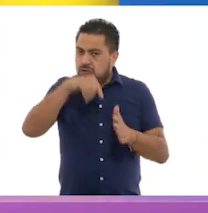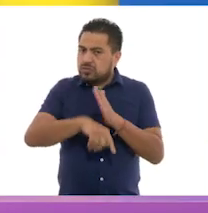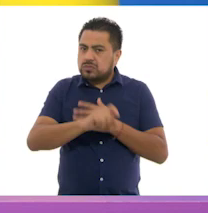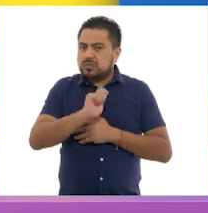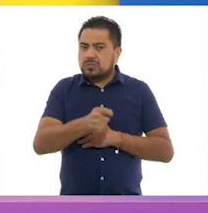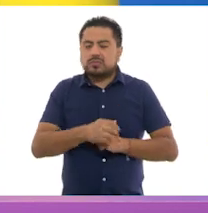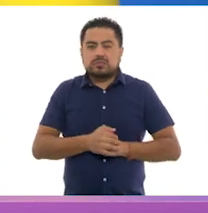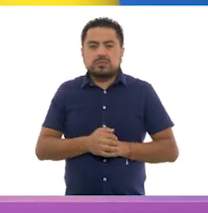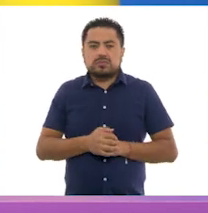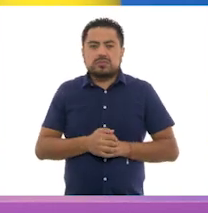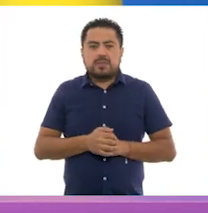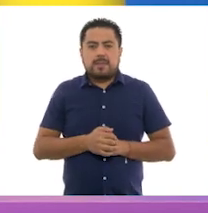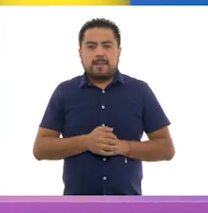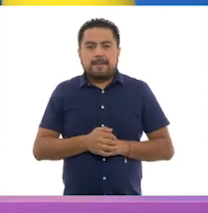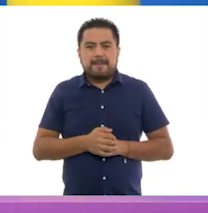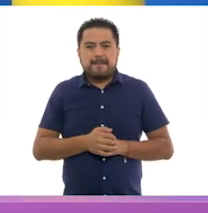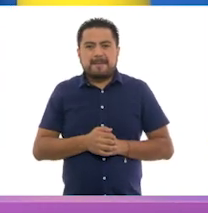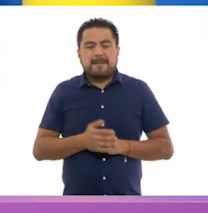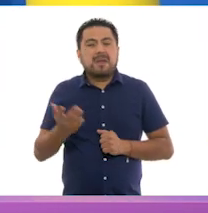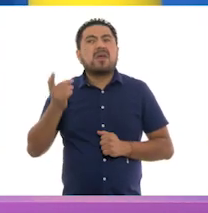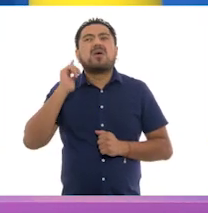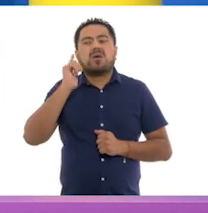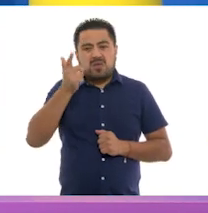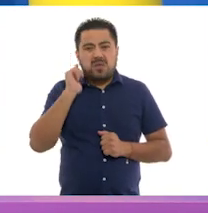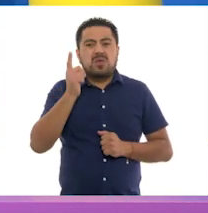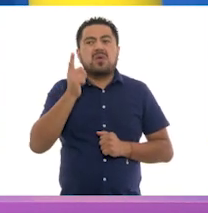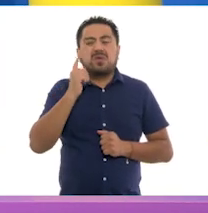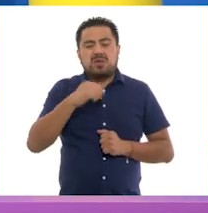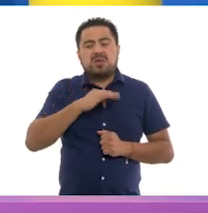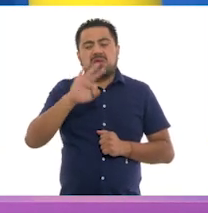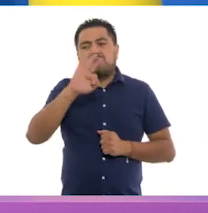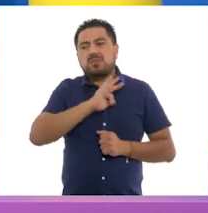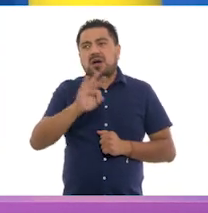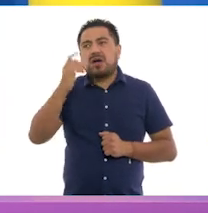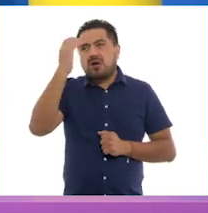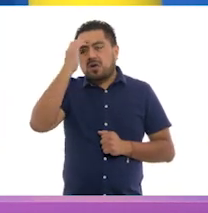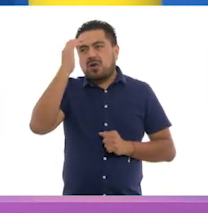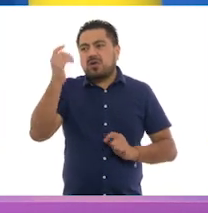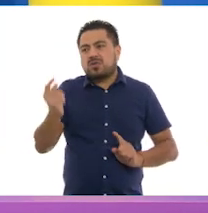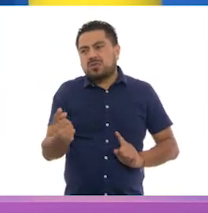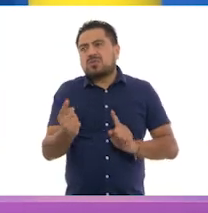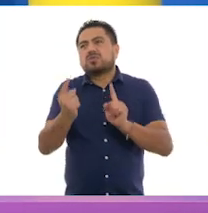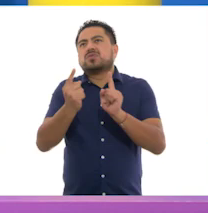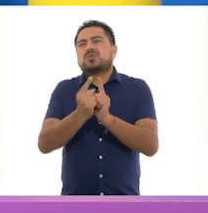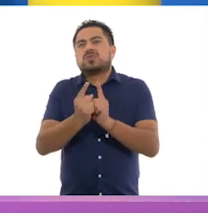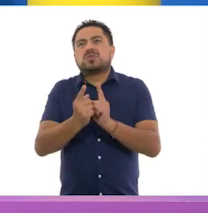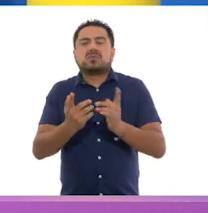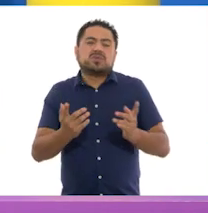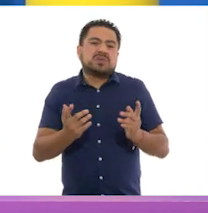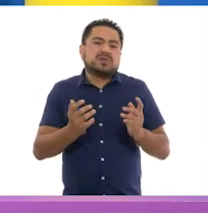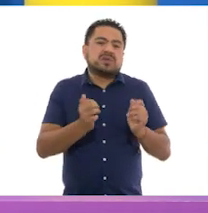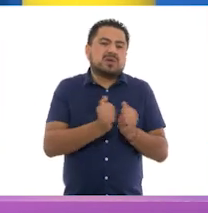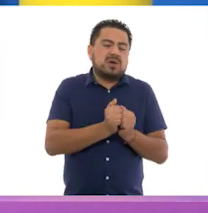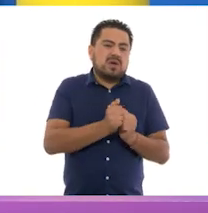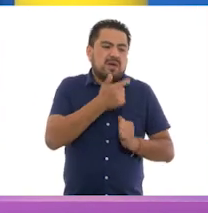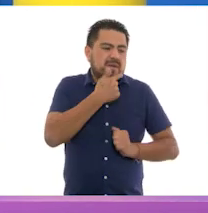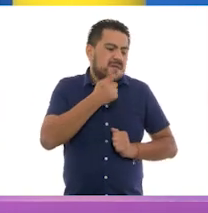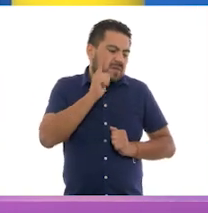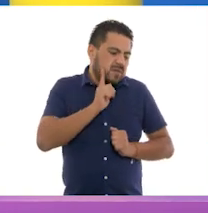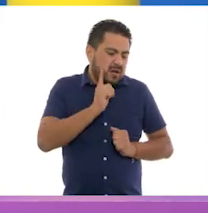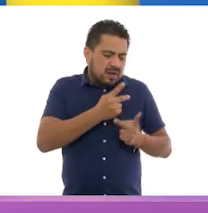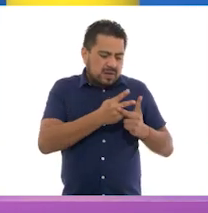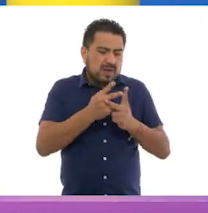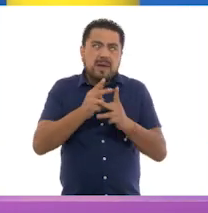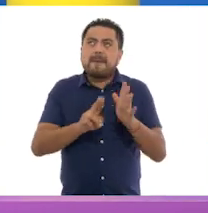Raulito. ¡Ay! Ojalá llegue a conocer algún día a uno o a una. Astronauta,